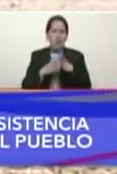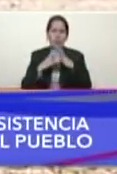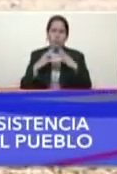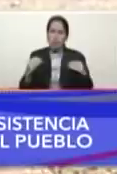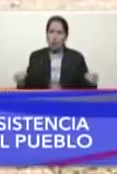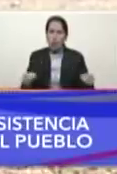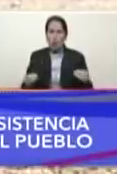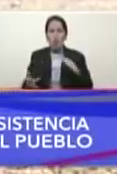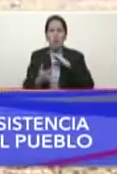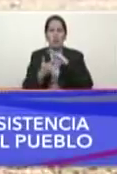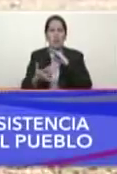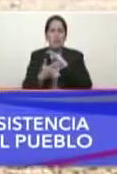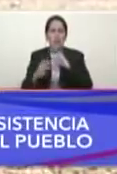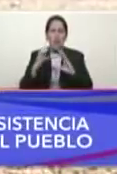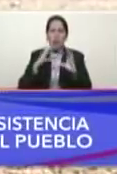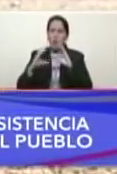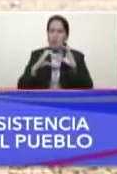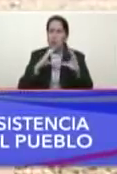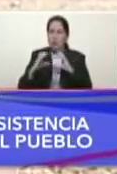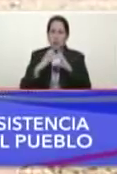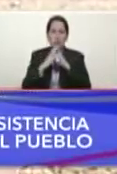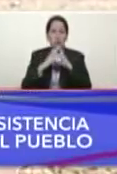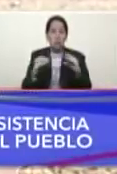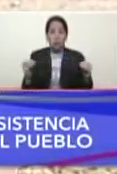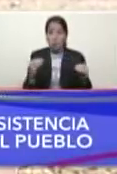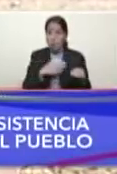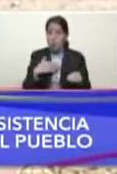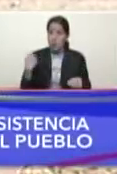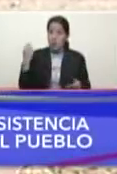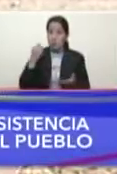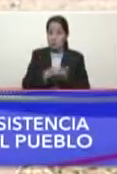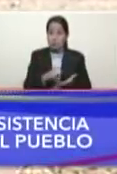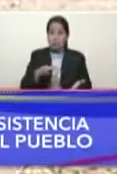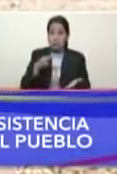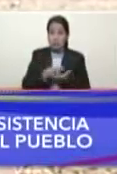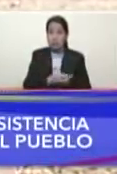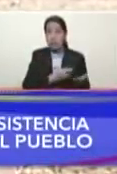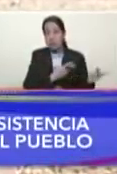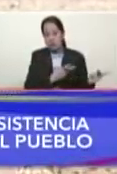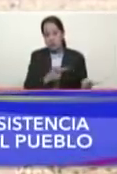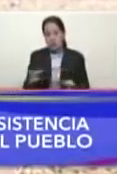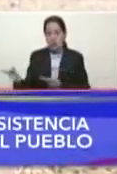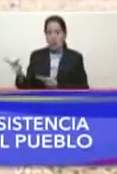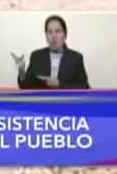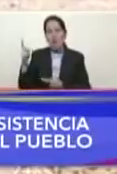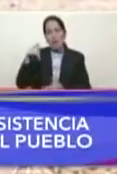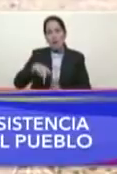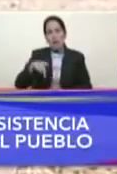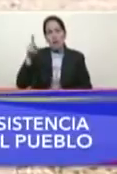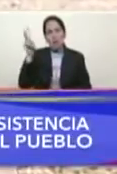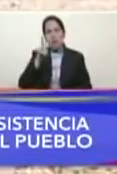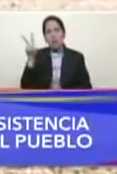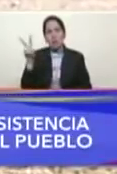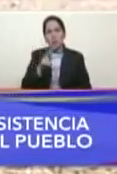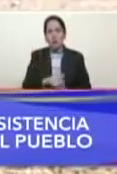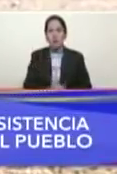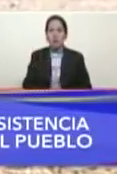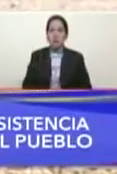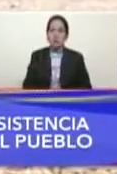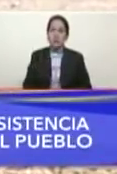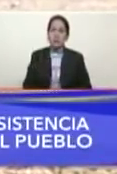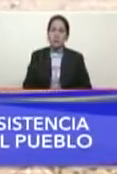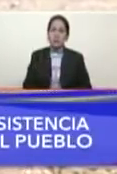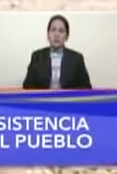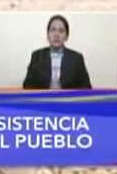las telecomunicaciones, donde quieran venir a invertir. Es el momento de invertir en Venezuela. Es